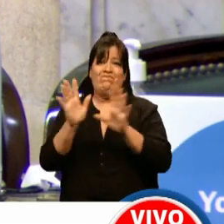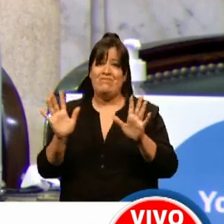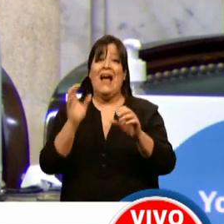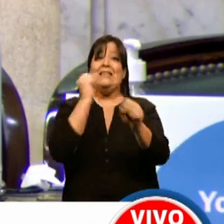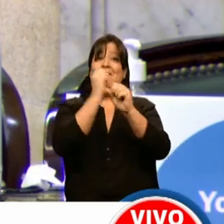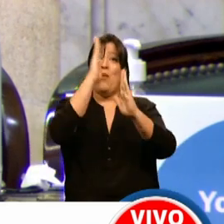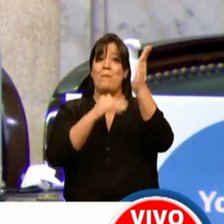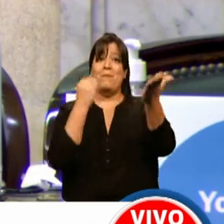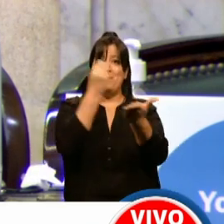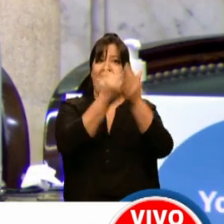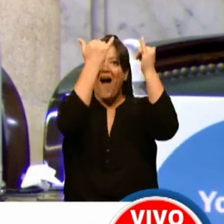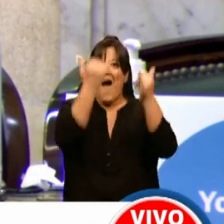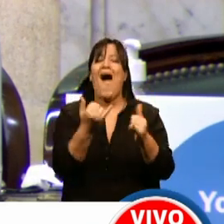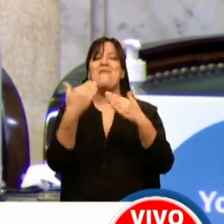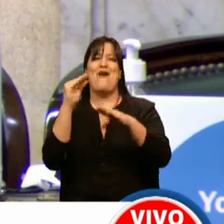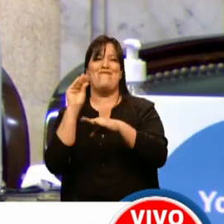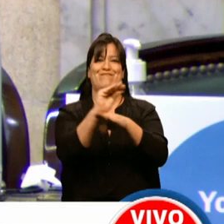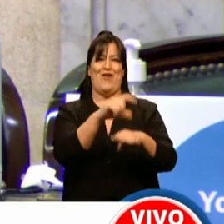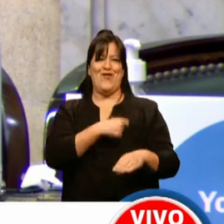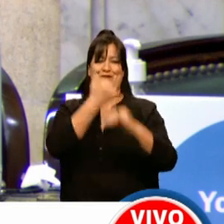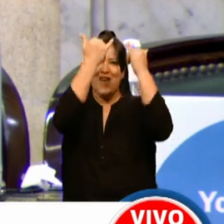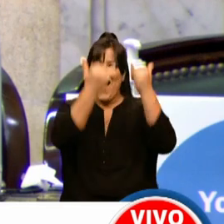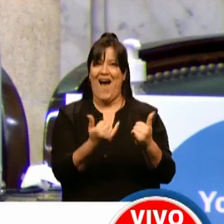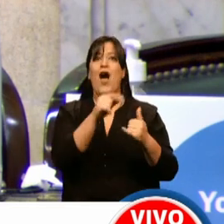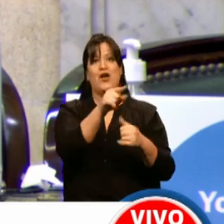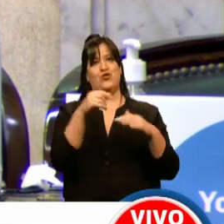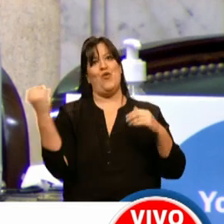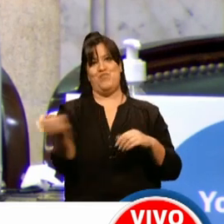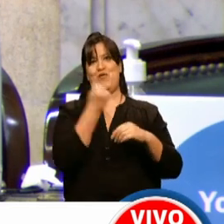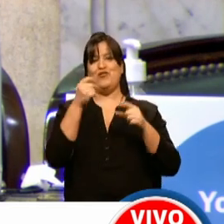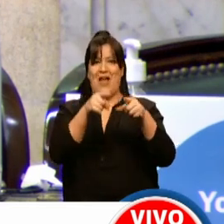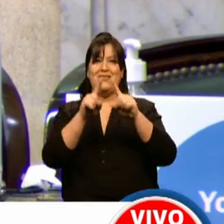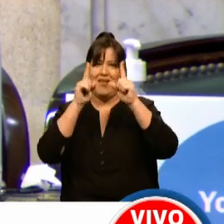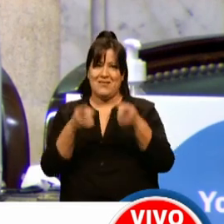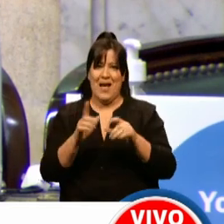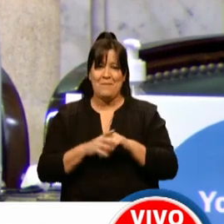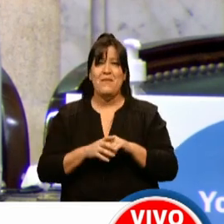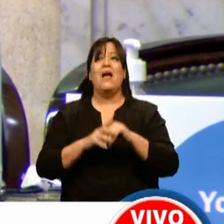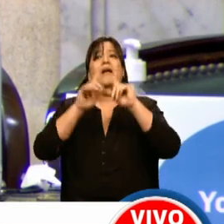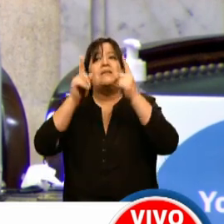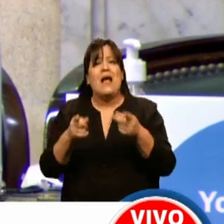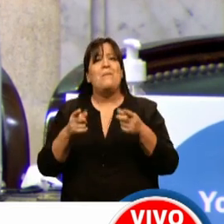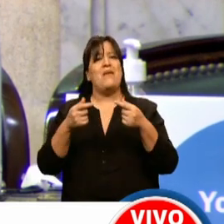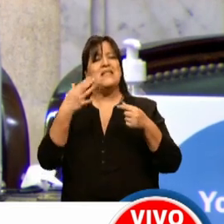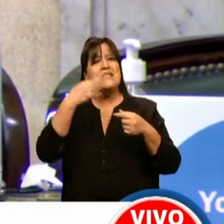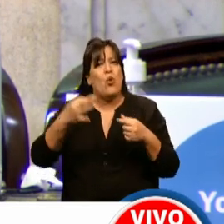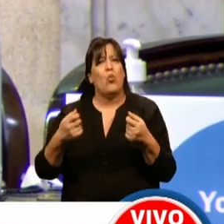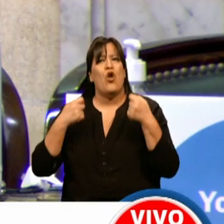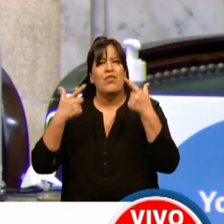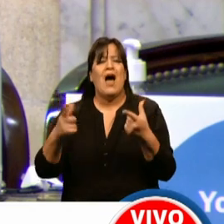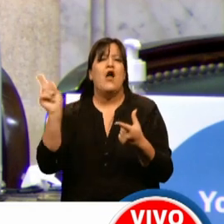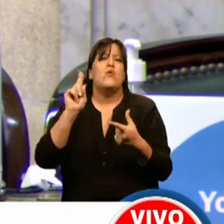permitir cobertura de la salud que no es menor y esto es clave también y a su vez también va a generar no